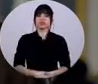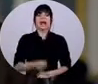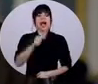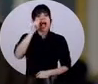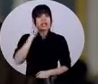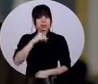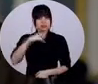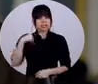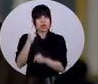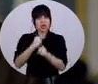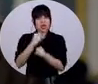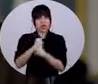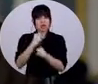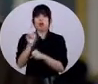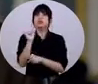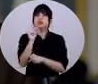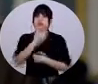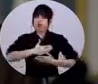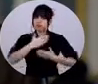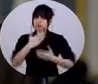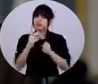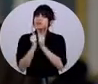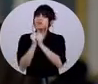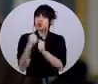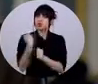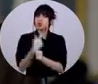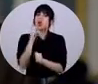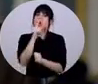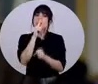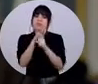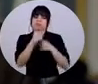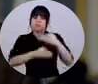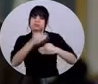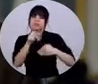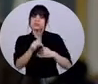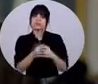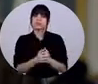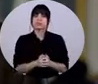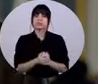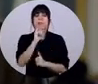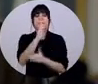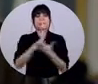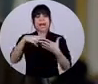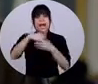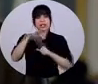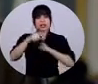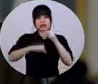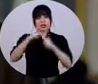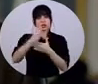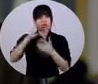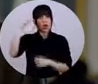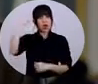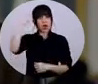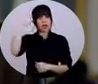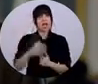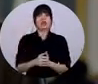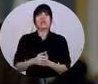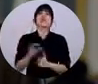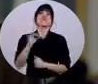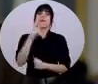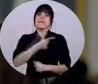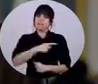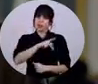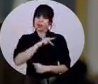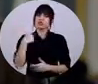los Habitantes, la cual no fue aceptada. Ayer, el Ministro de Trabajo también ofreció acompañarnos como garante del